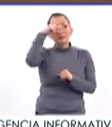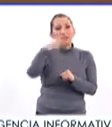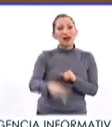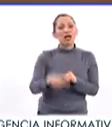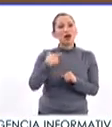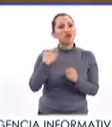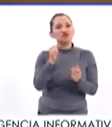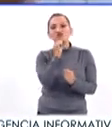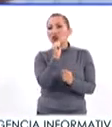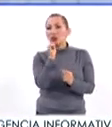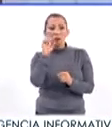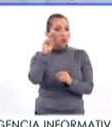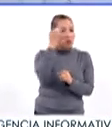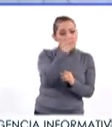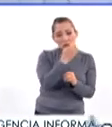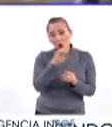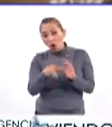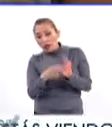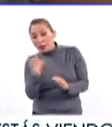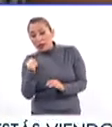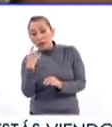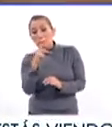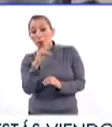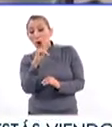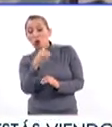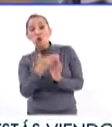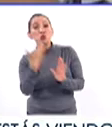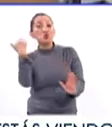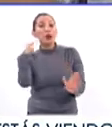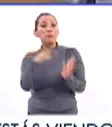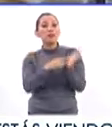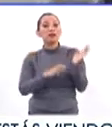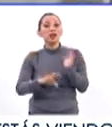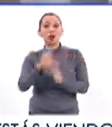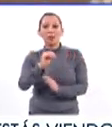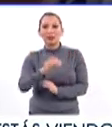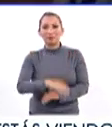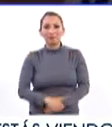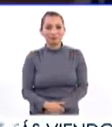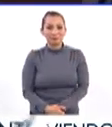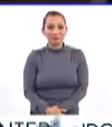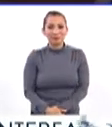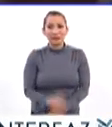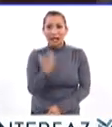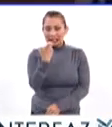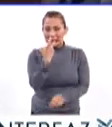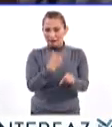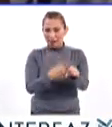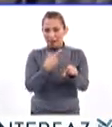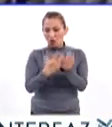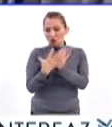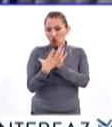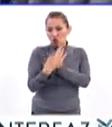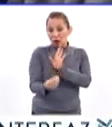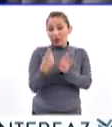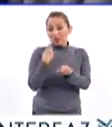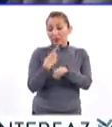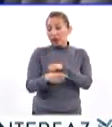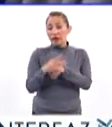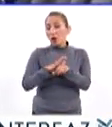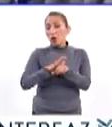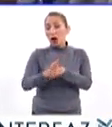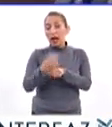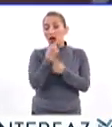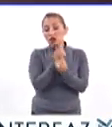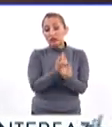país no se han tenido registro de casos de poliomielitis desde 1990. Esta enfermedad contagiosa afecta